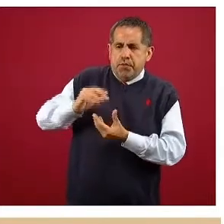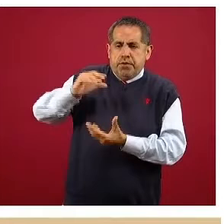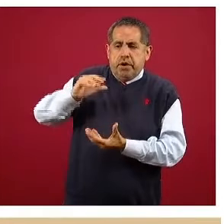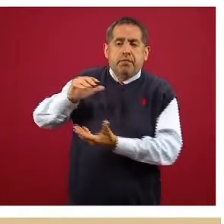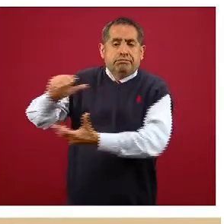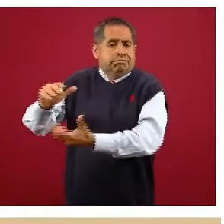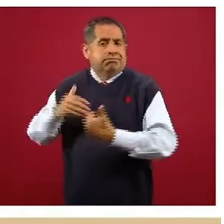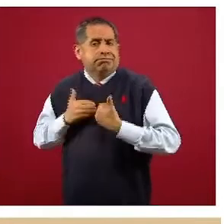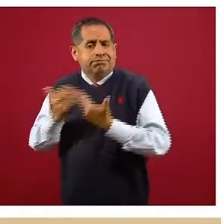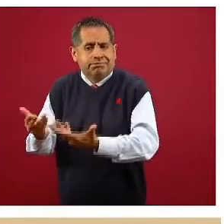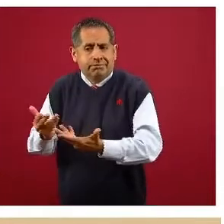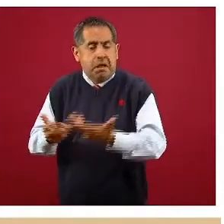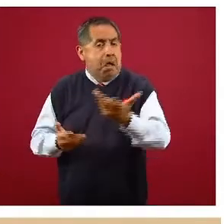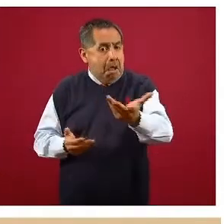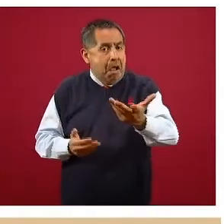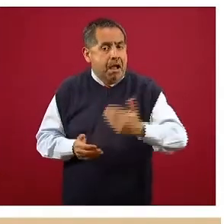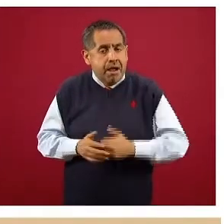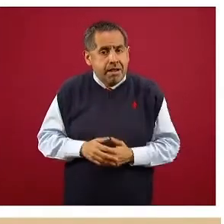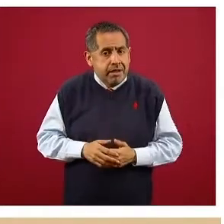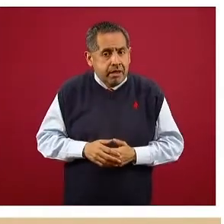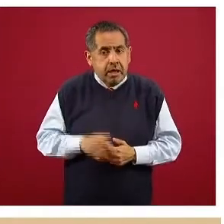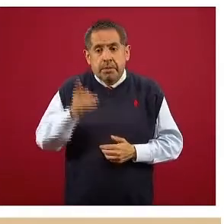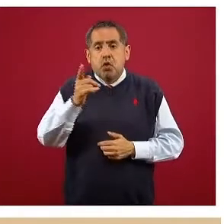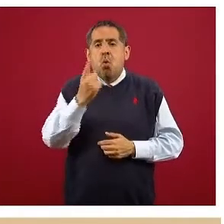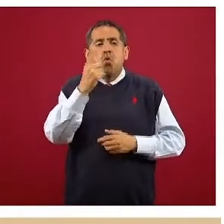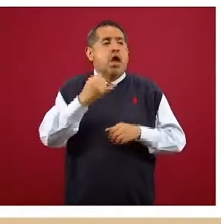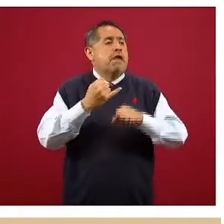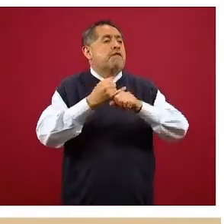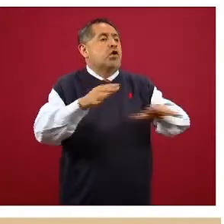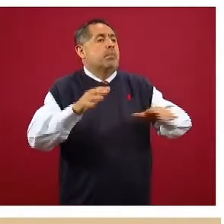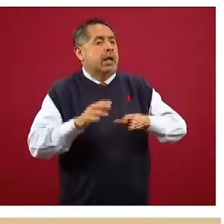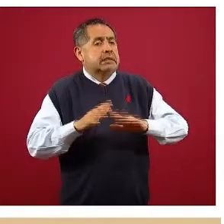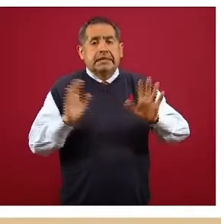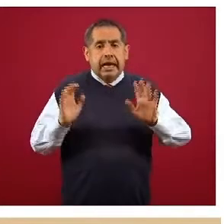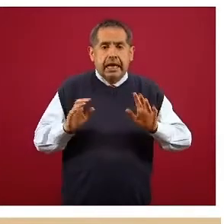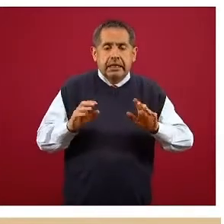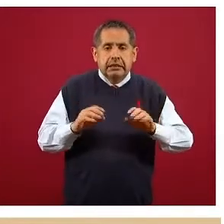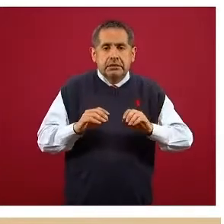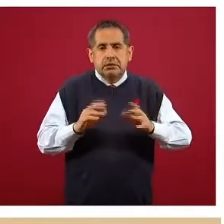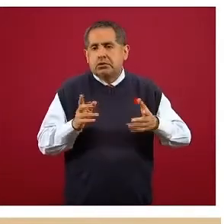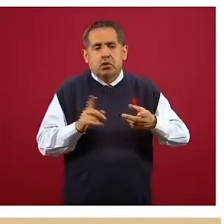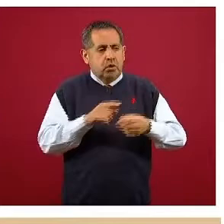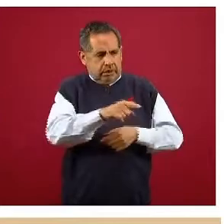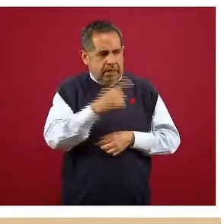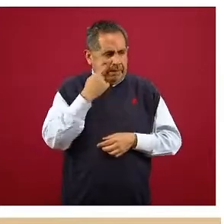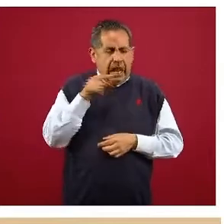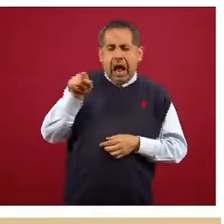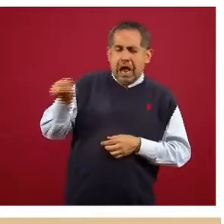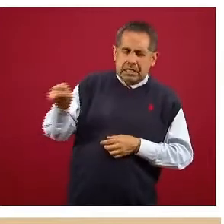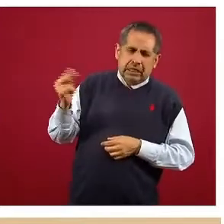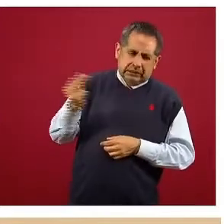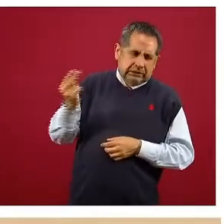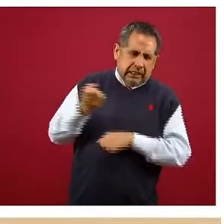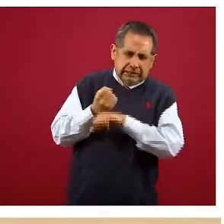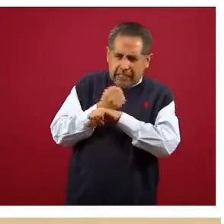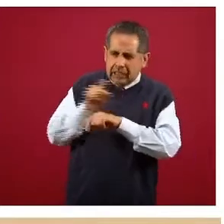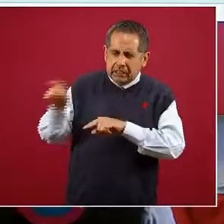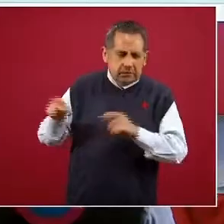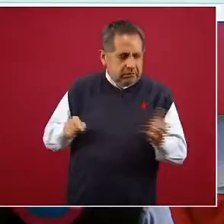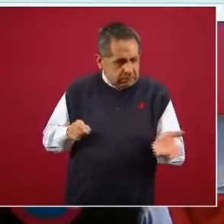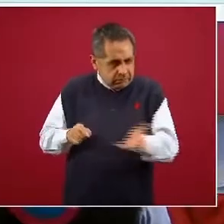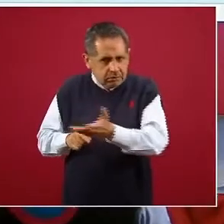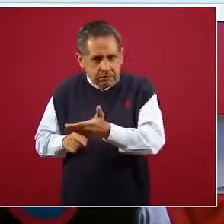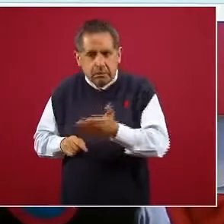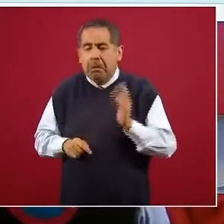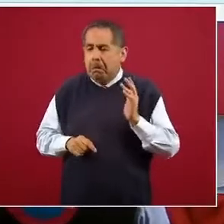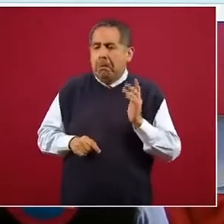ojo, no solamente queremos llegar a informar al donante voluntario dónde y cuándo se requiere sangre.